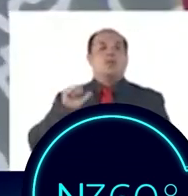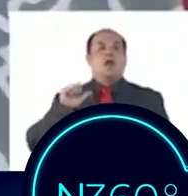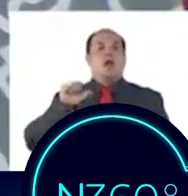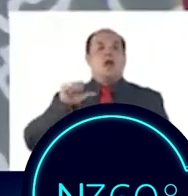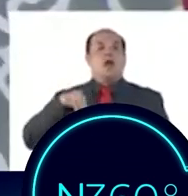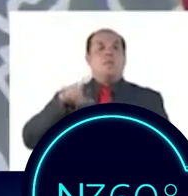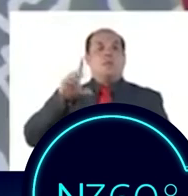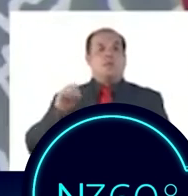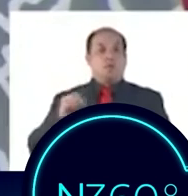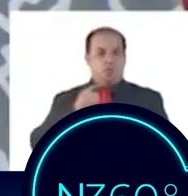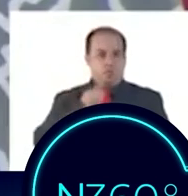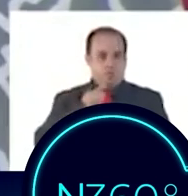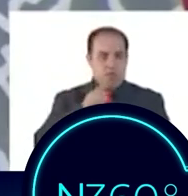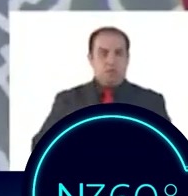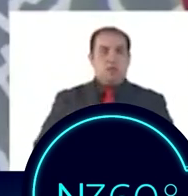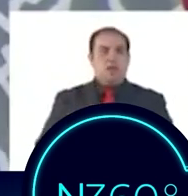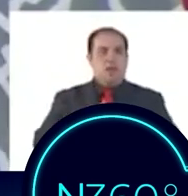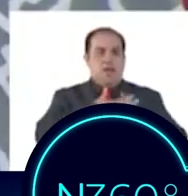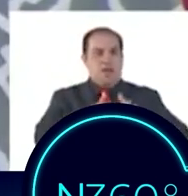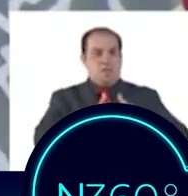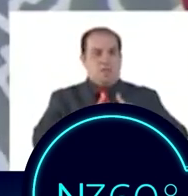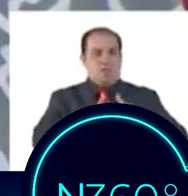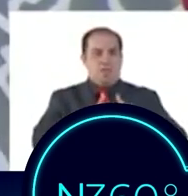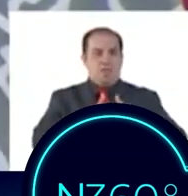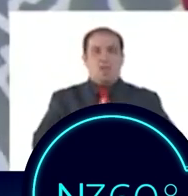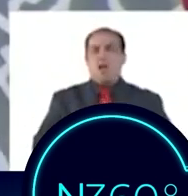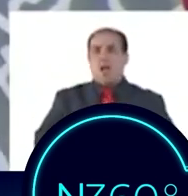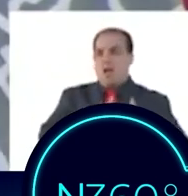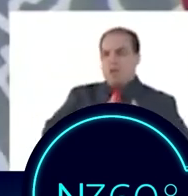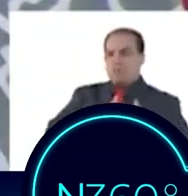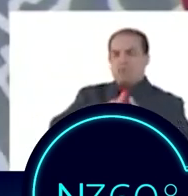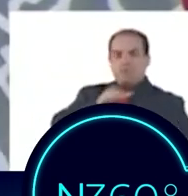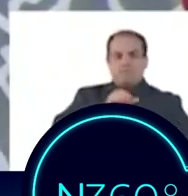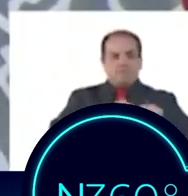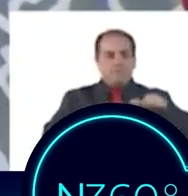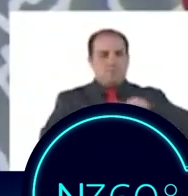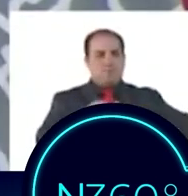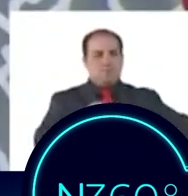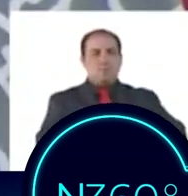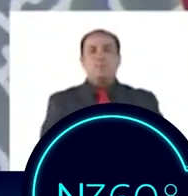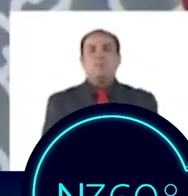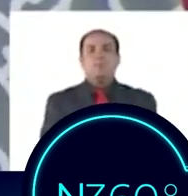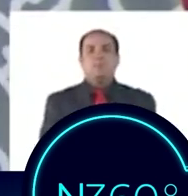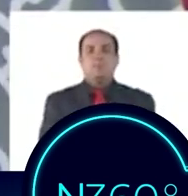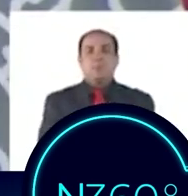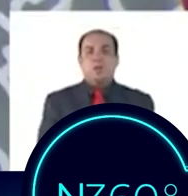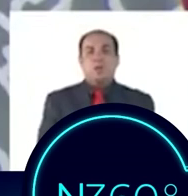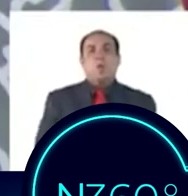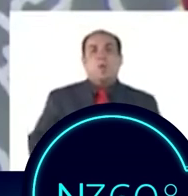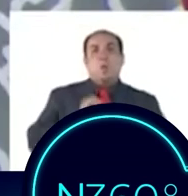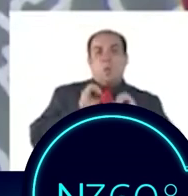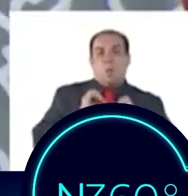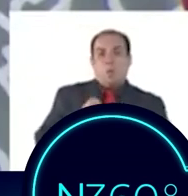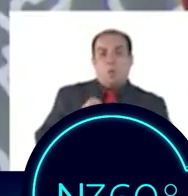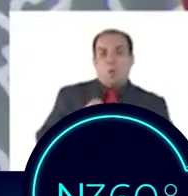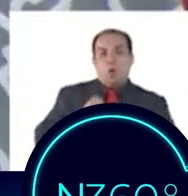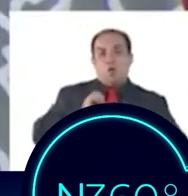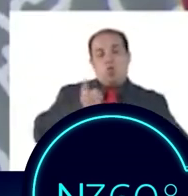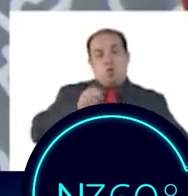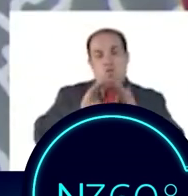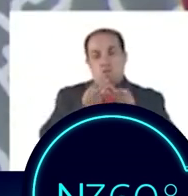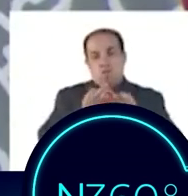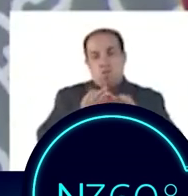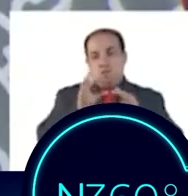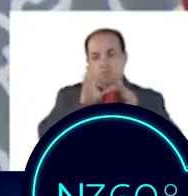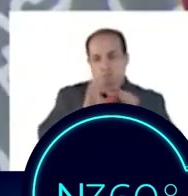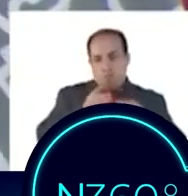o sea tomando en cuenta lo que cuesta una barda lo que cuesta operar esos Bots lo que cuesta la publicidad en estos medios digitales y sus paquetes de